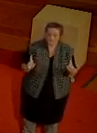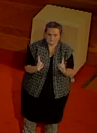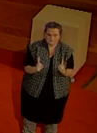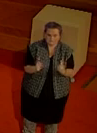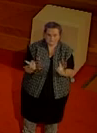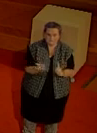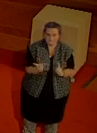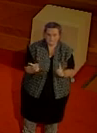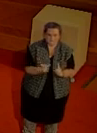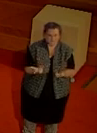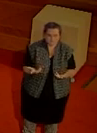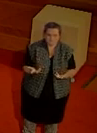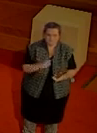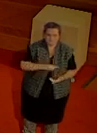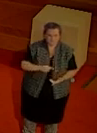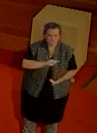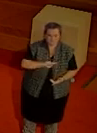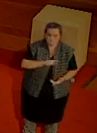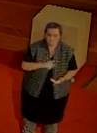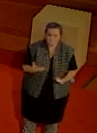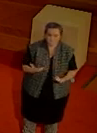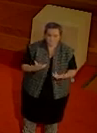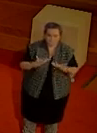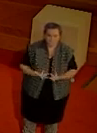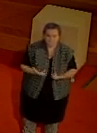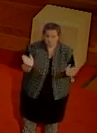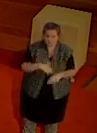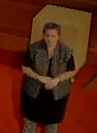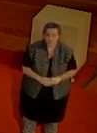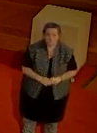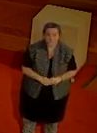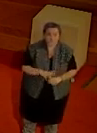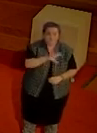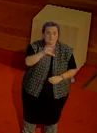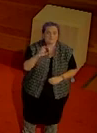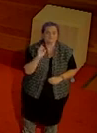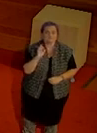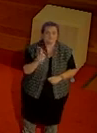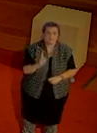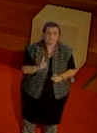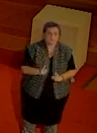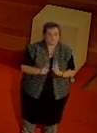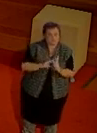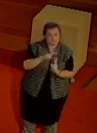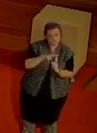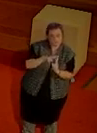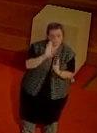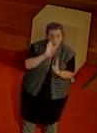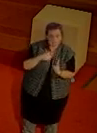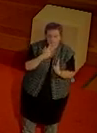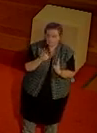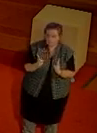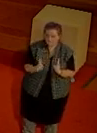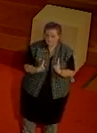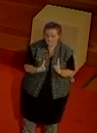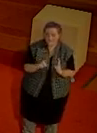ya y que va a implicar a muchos más países que los dos que acabo de citar y que va a tener